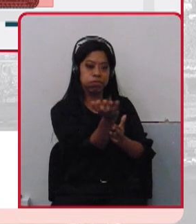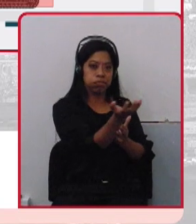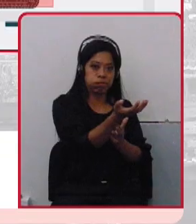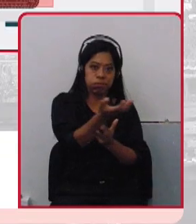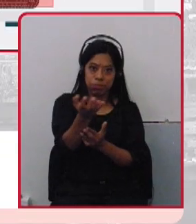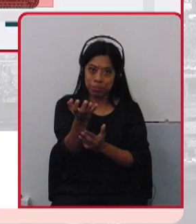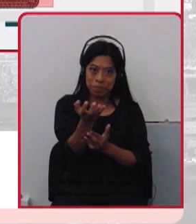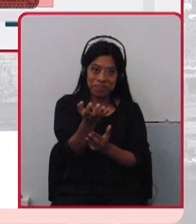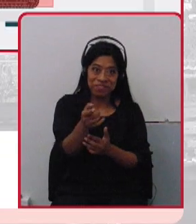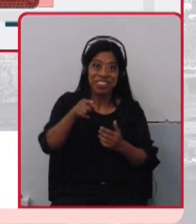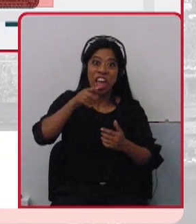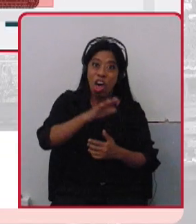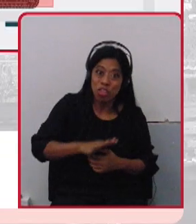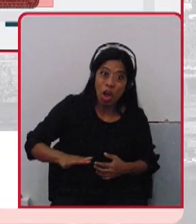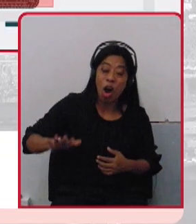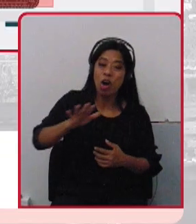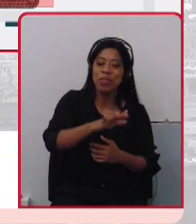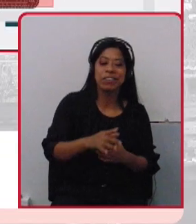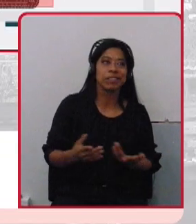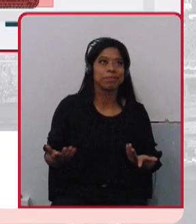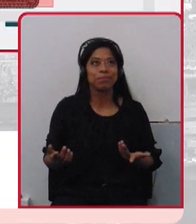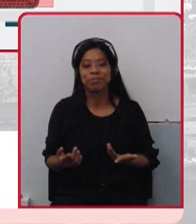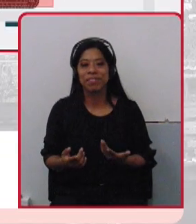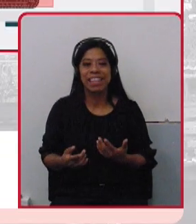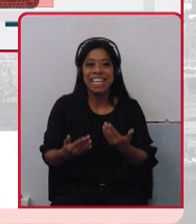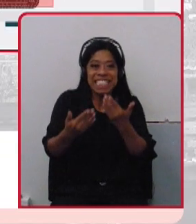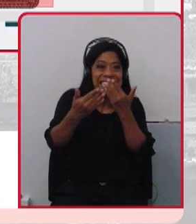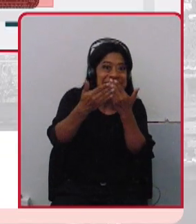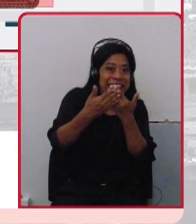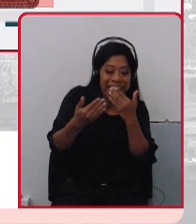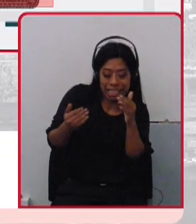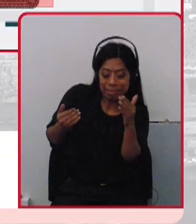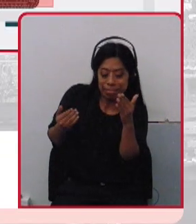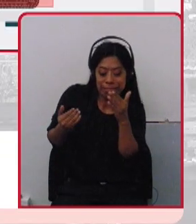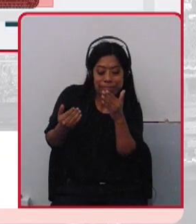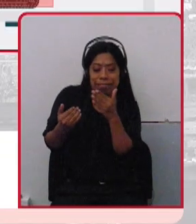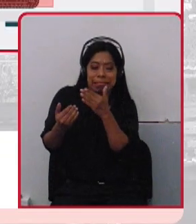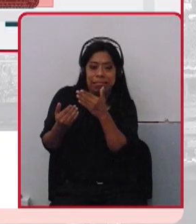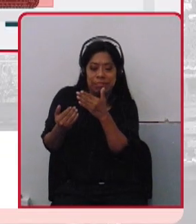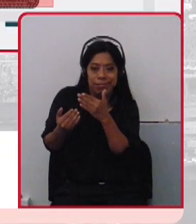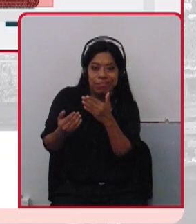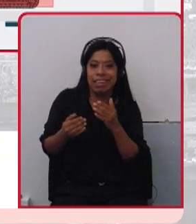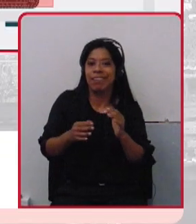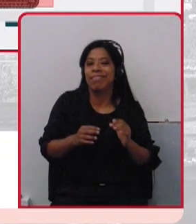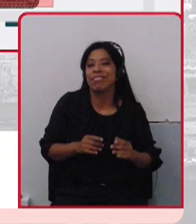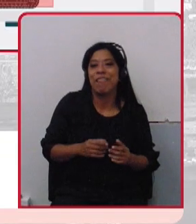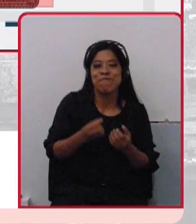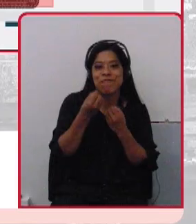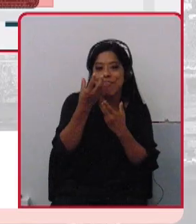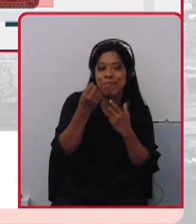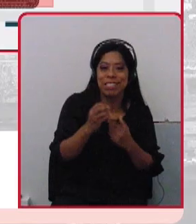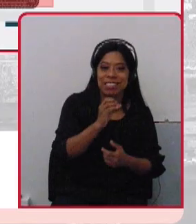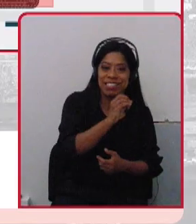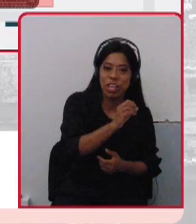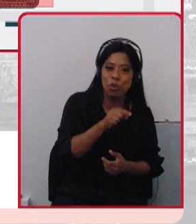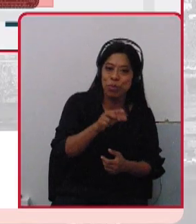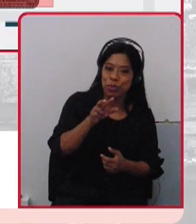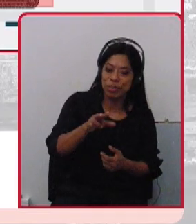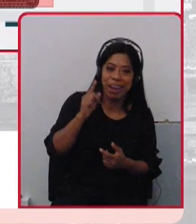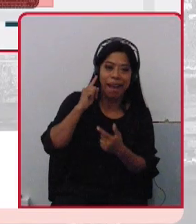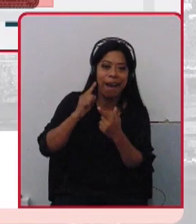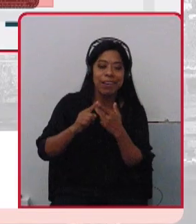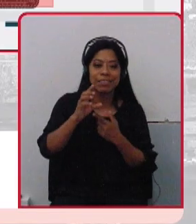Todos estos eventos, llamémoslo así, de aproximaciones críticas, se generaron unos ratios donde tuvimos desde un 0.3 hasta